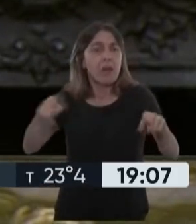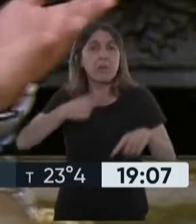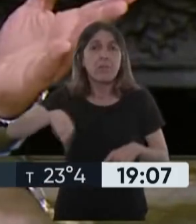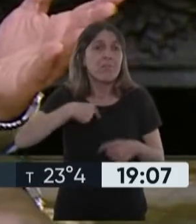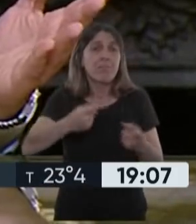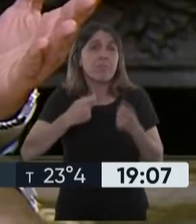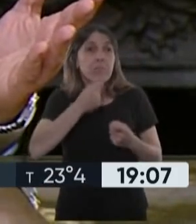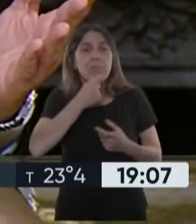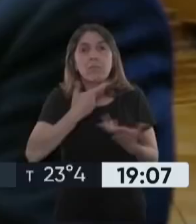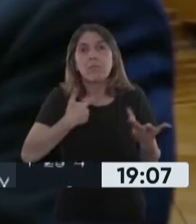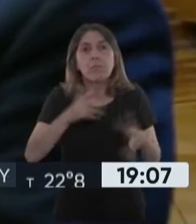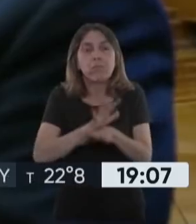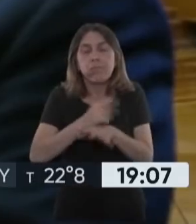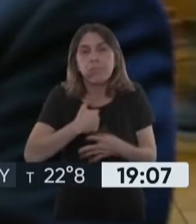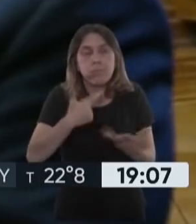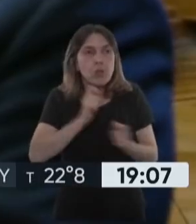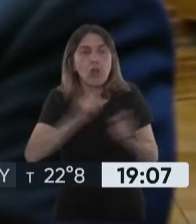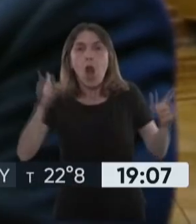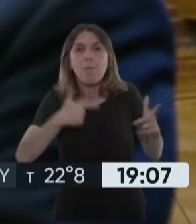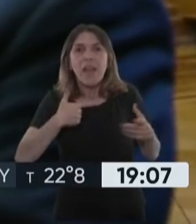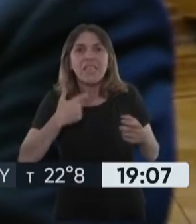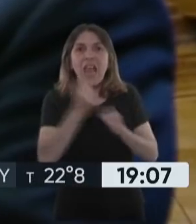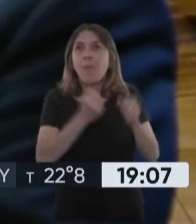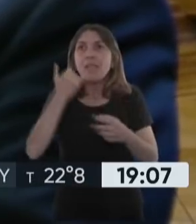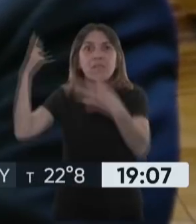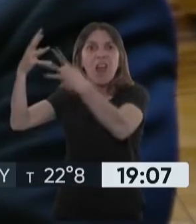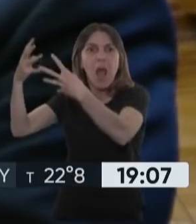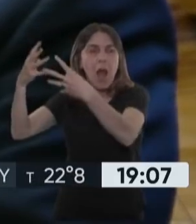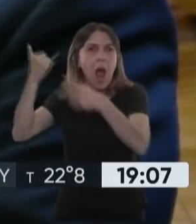ganado inesperadamente, como consecuencia de una guerra que se ha desatado,